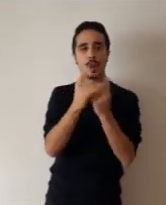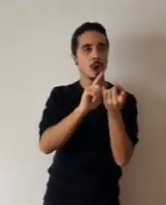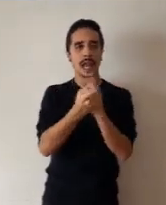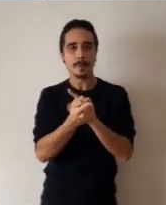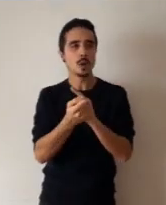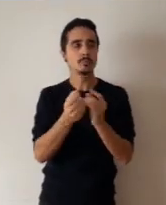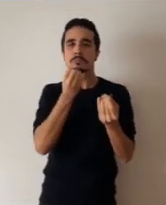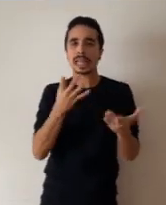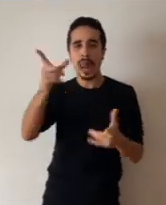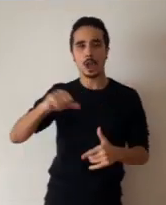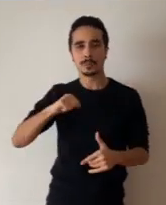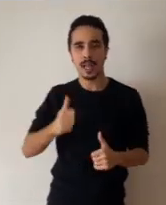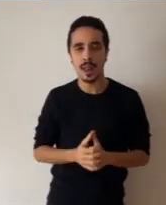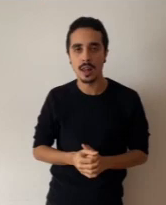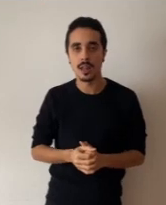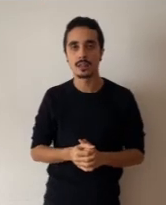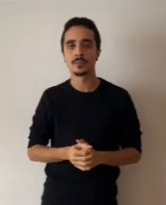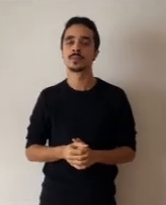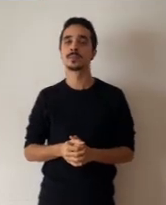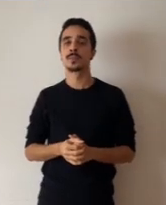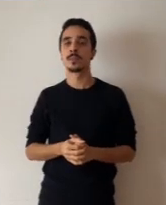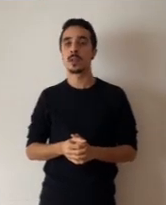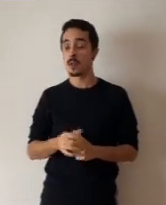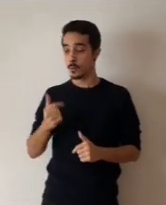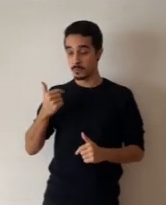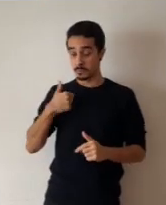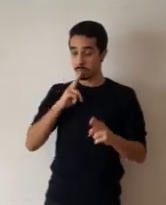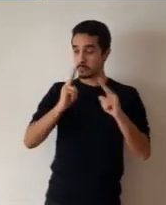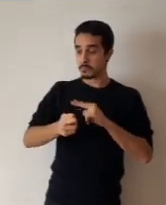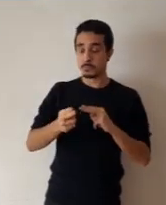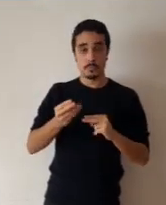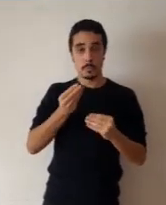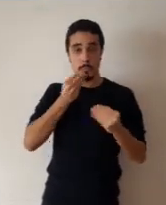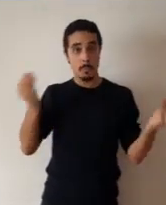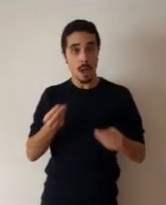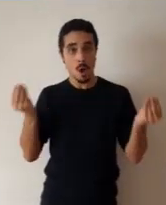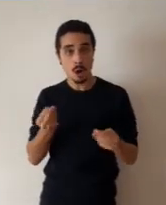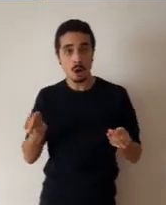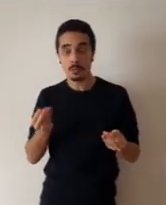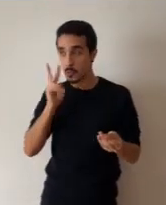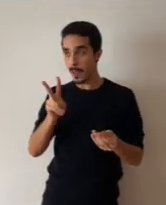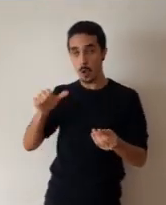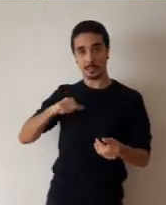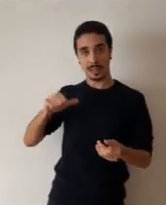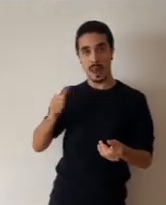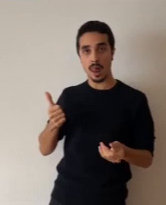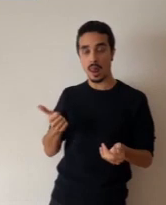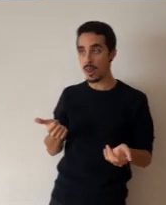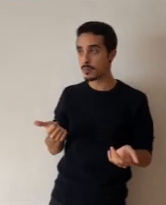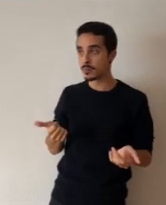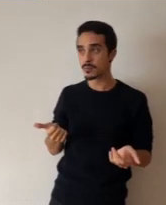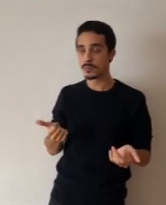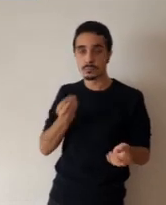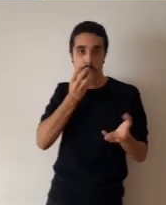situación actualmente? Bueno, pues la situación del hospital la veo francamente mejor.